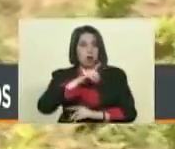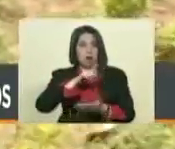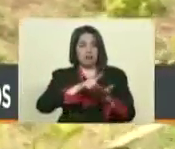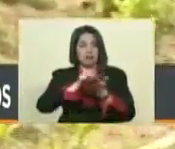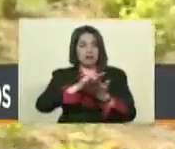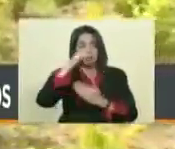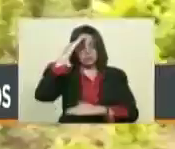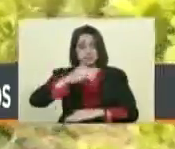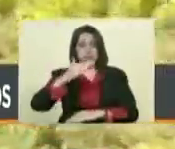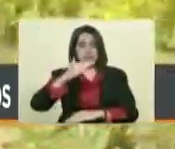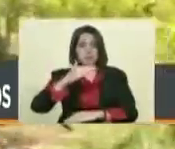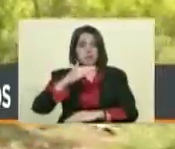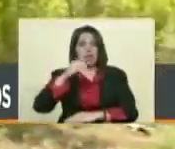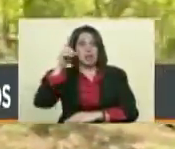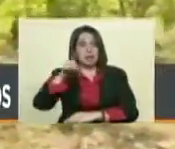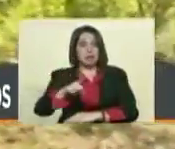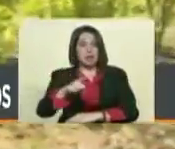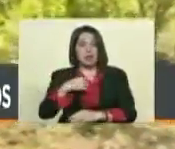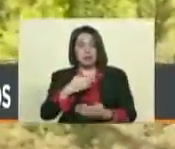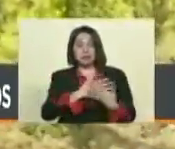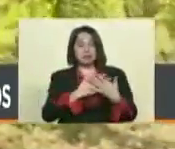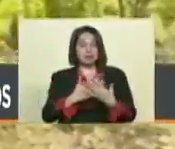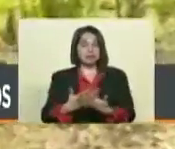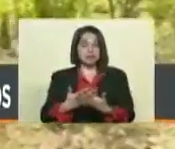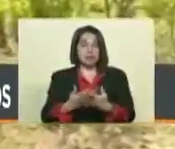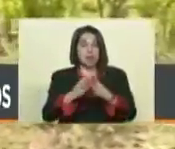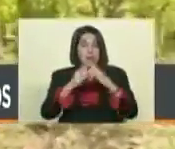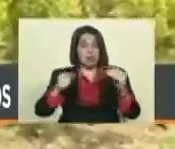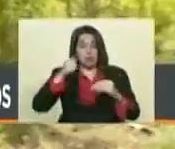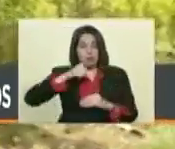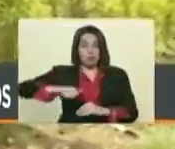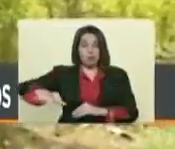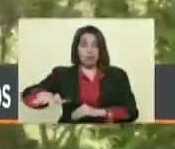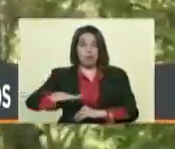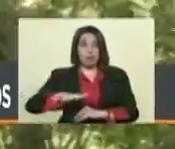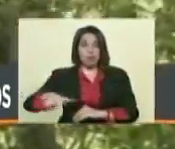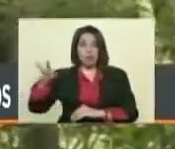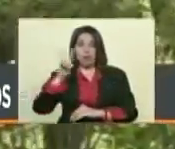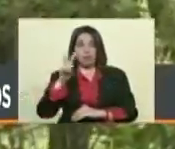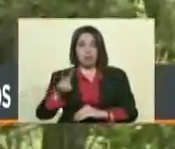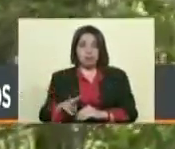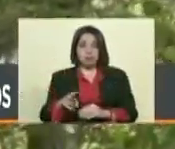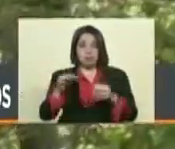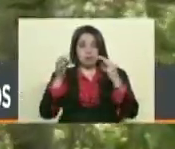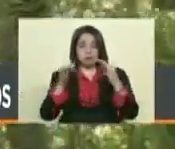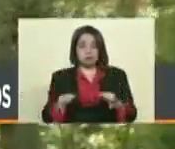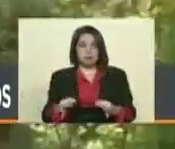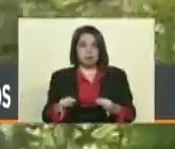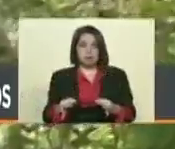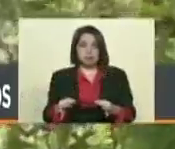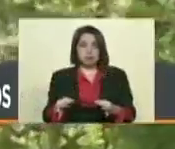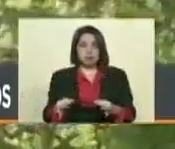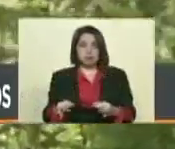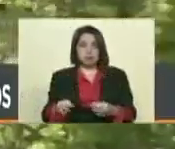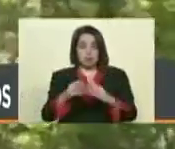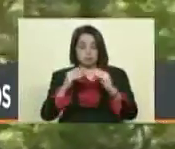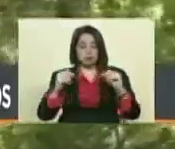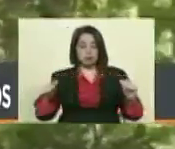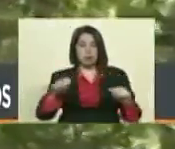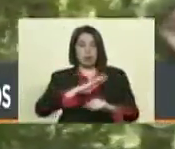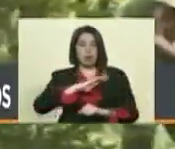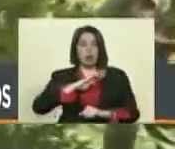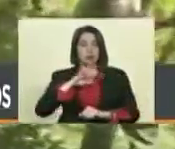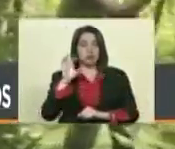trabajando, mi comandante, y haciendo y garantizándole al pueblo de Venezuela el aseguramiento del suelo patrio. Aquí le